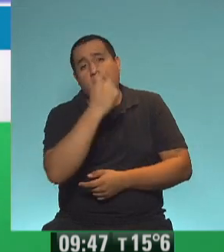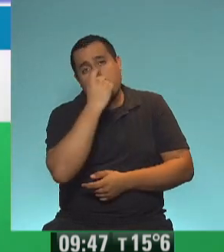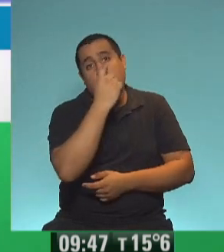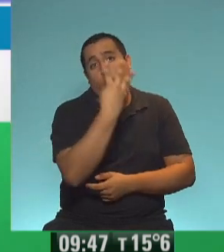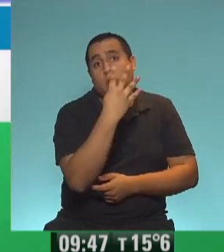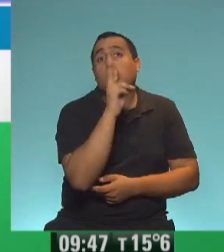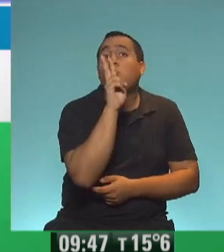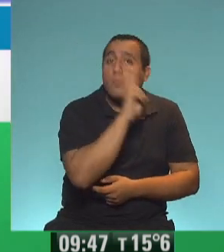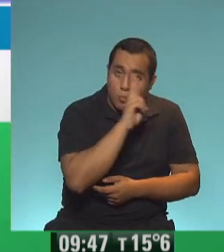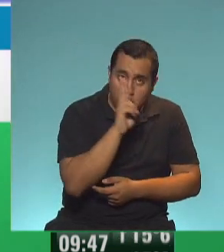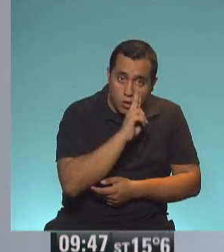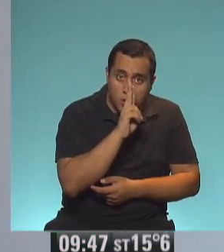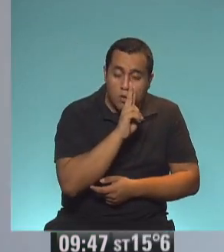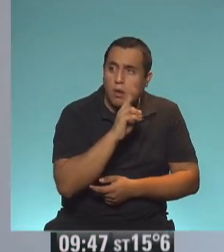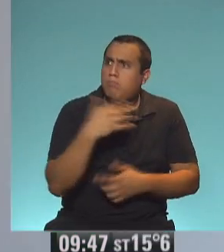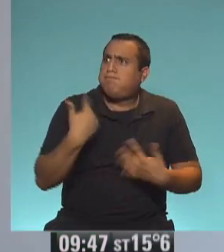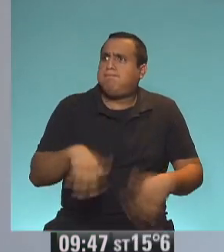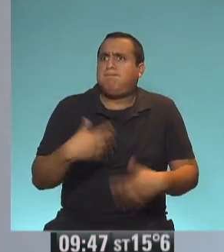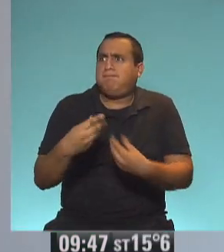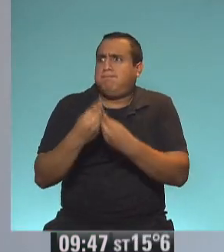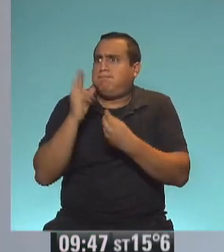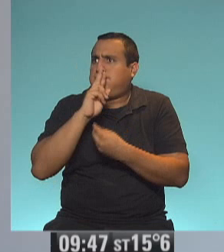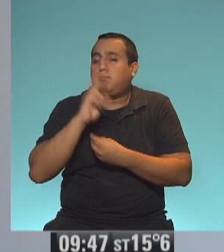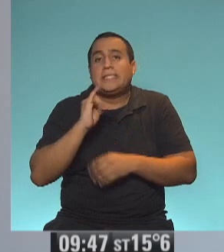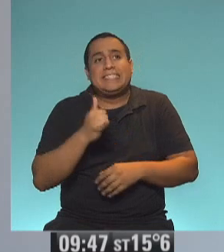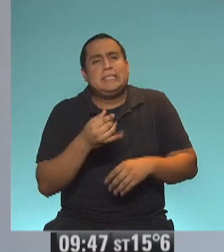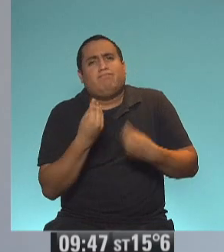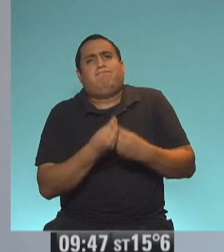24 mujeres. Son un montón, qué bueno. Un montón de mujeres.